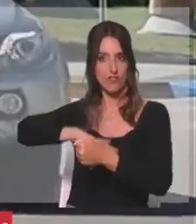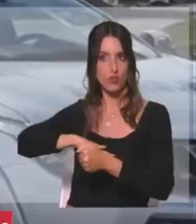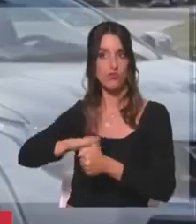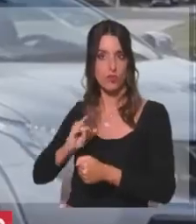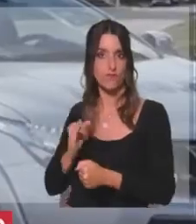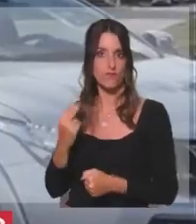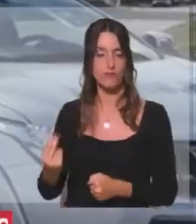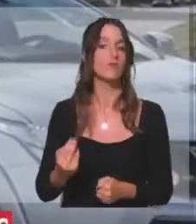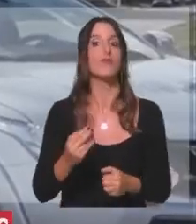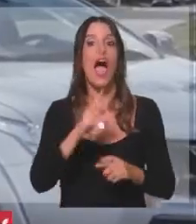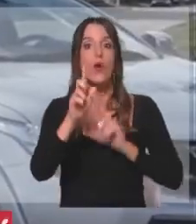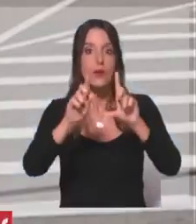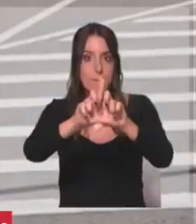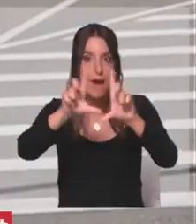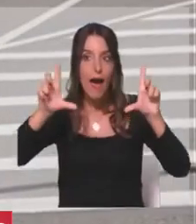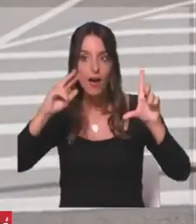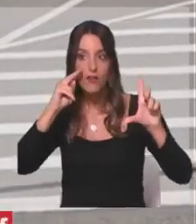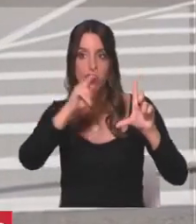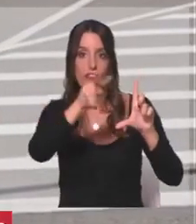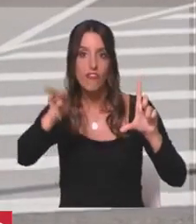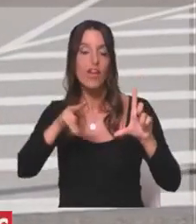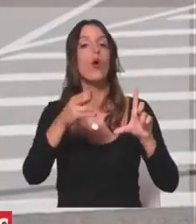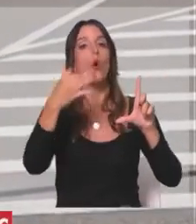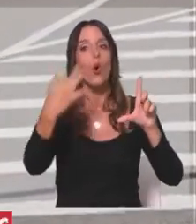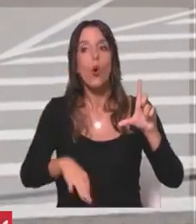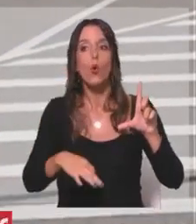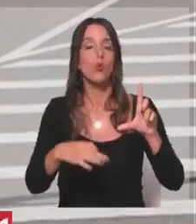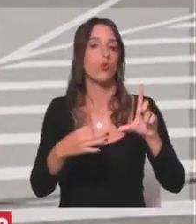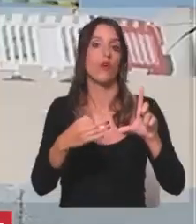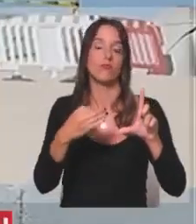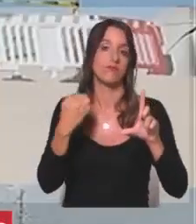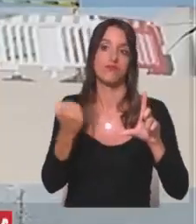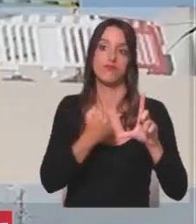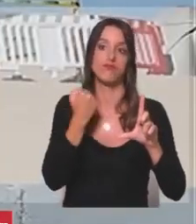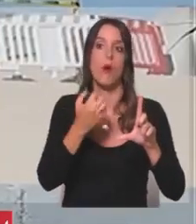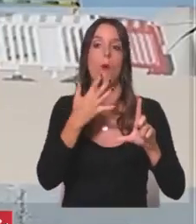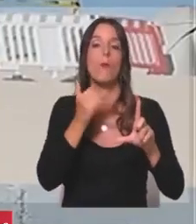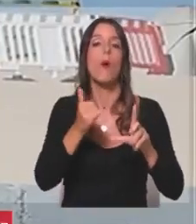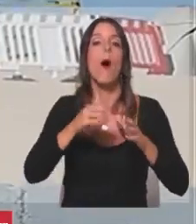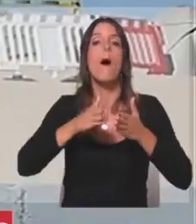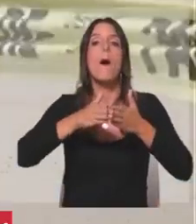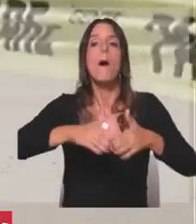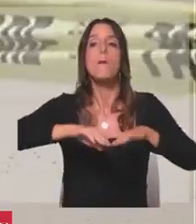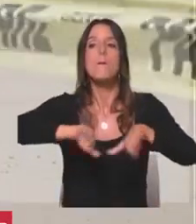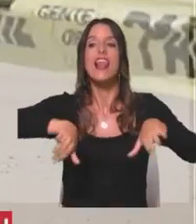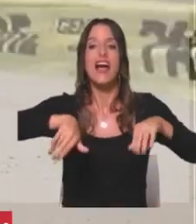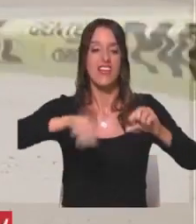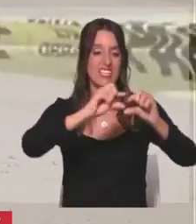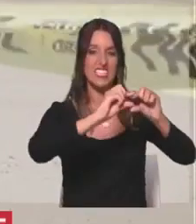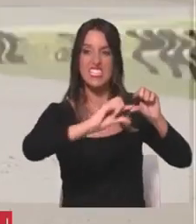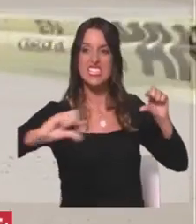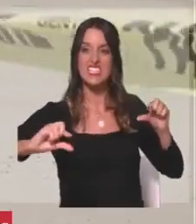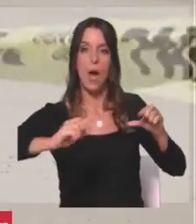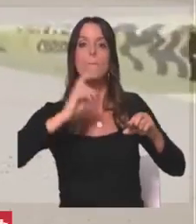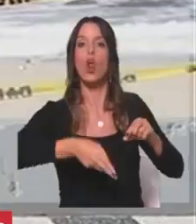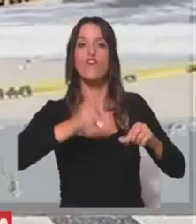Algunas de las imágenes inéditas que produjo la llegada del coronavirus a nuestro país fueron las de las playas con los accesos bloqueados, juegos